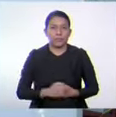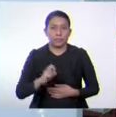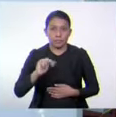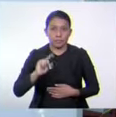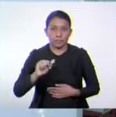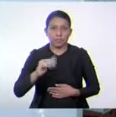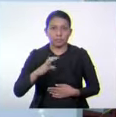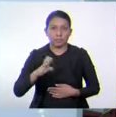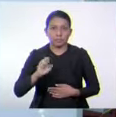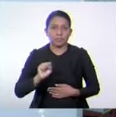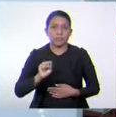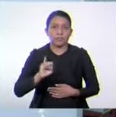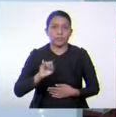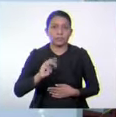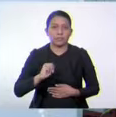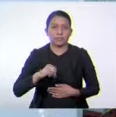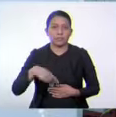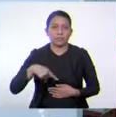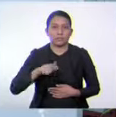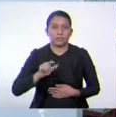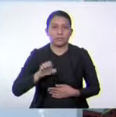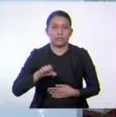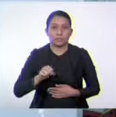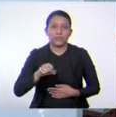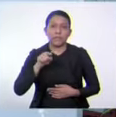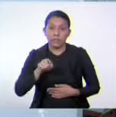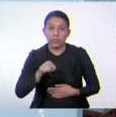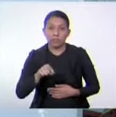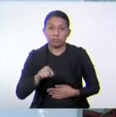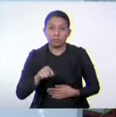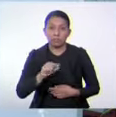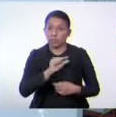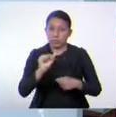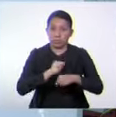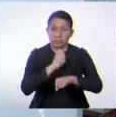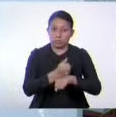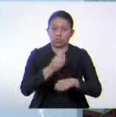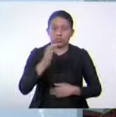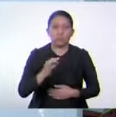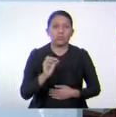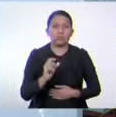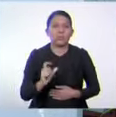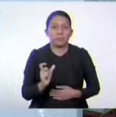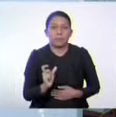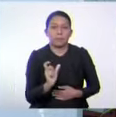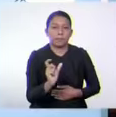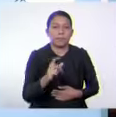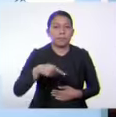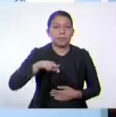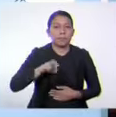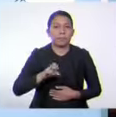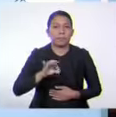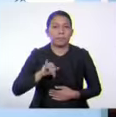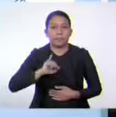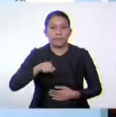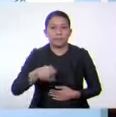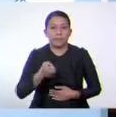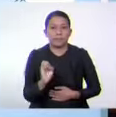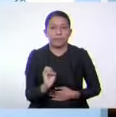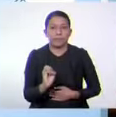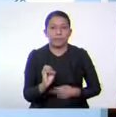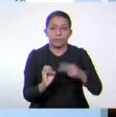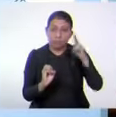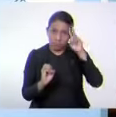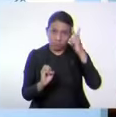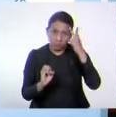enlaces simples, a ellos, para poder nombrarlos, se les coloca el prefijo, que corresponde